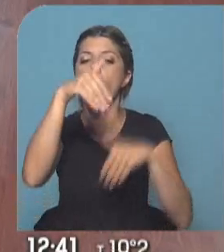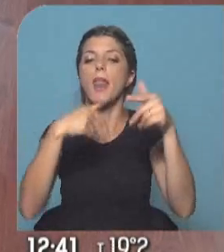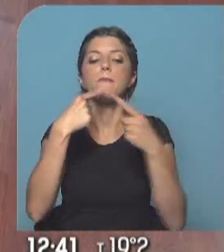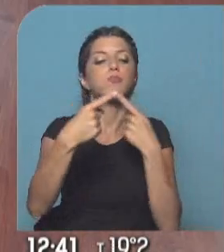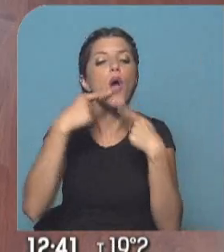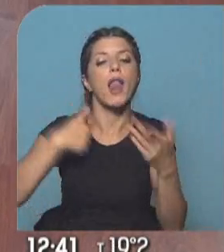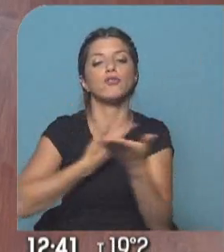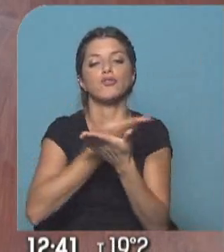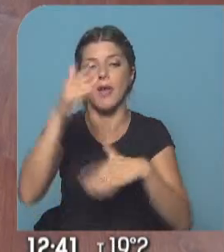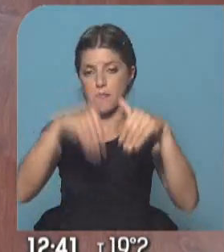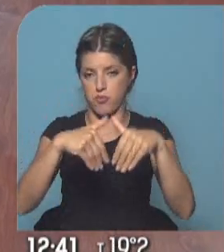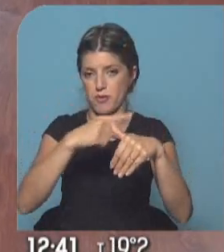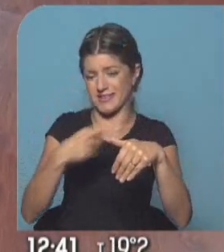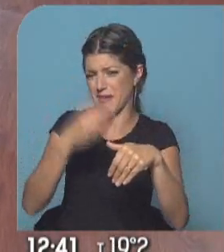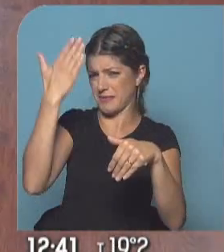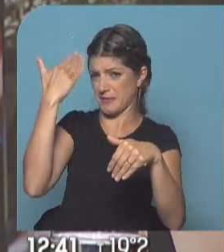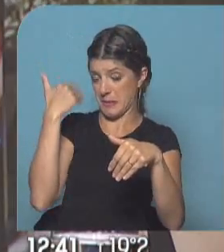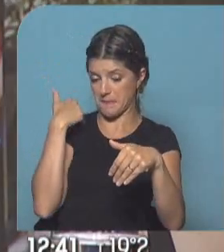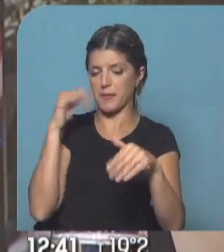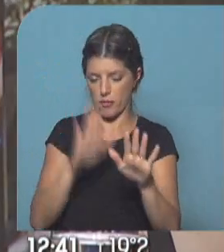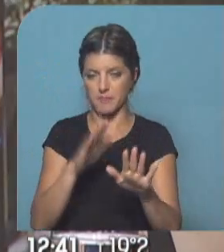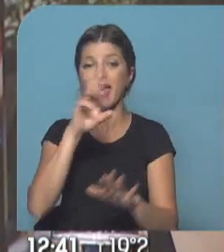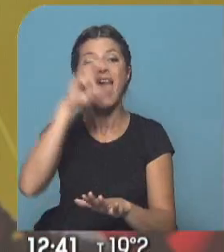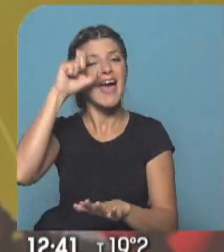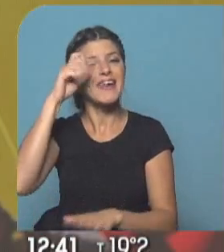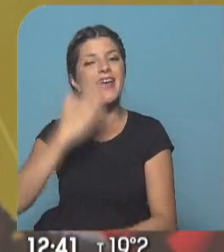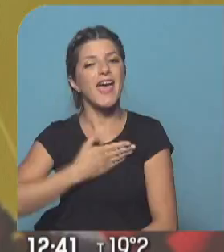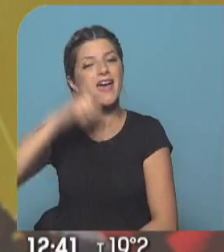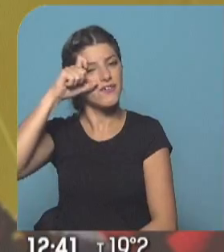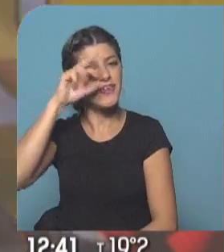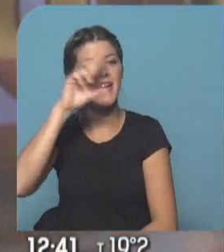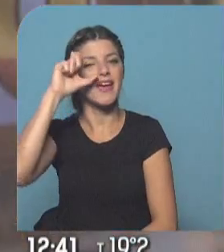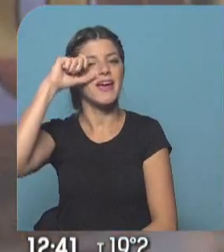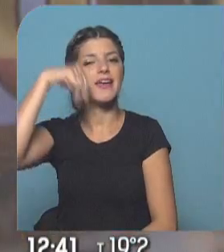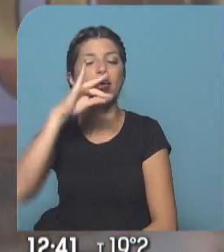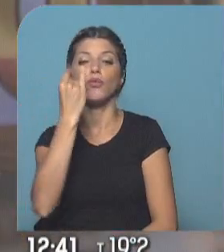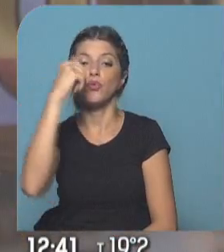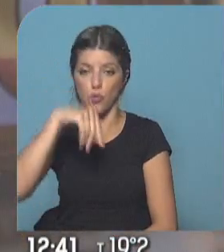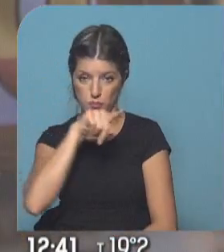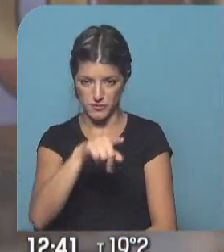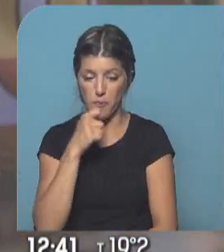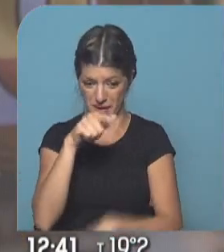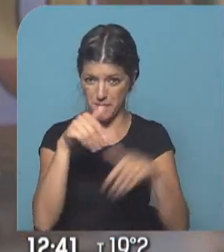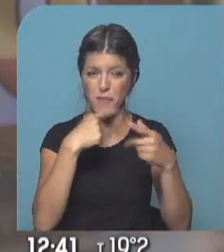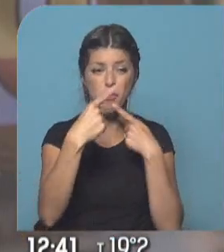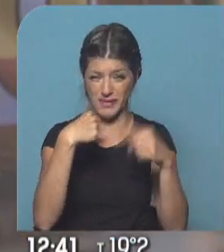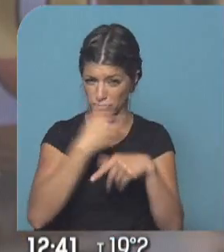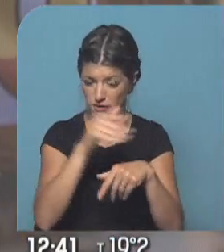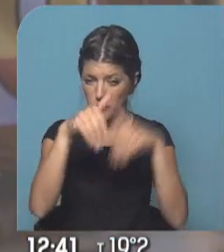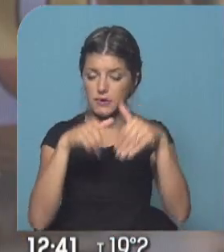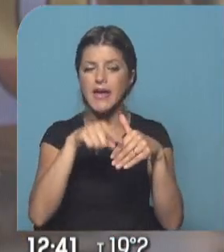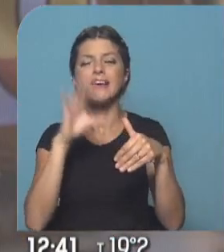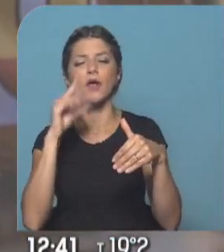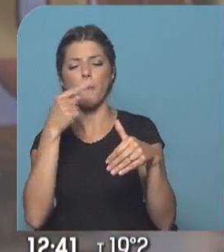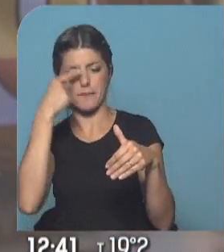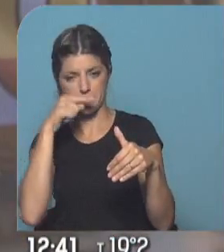produjo hace un par de semanas. Los referéndums tienen, y lo estamos viendo en Europa en diferentes oportunidades, tiene una cuestión interesante. Tienen la